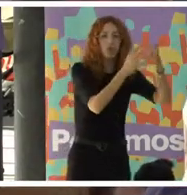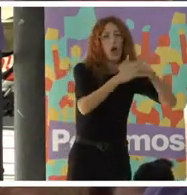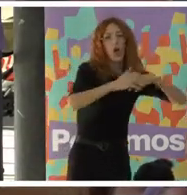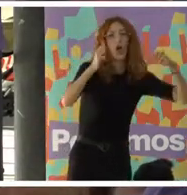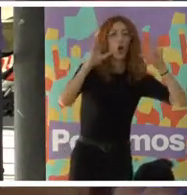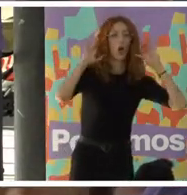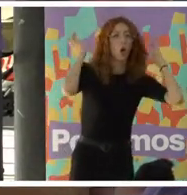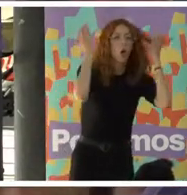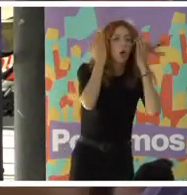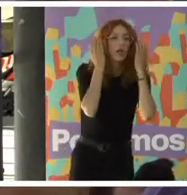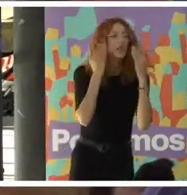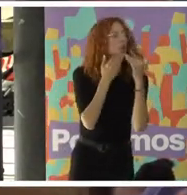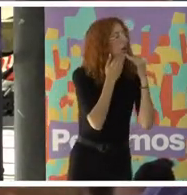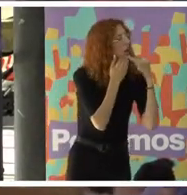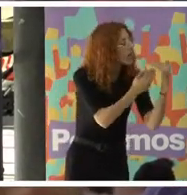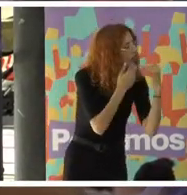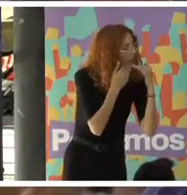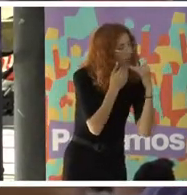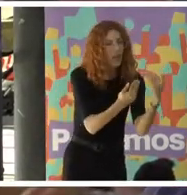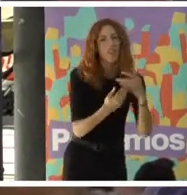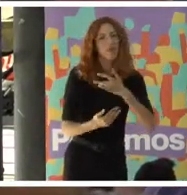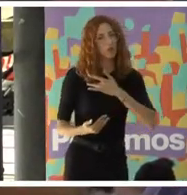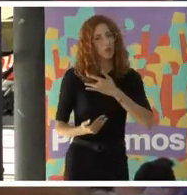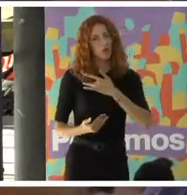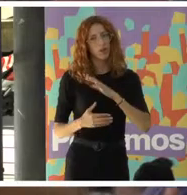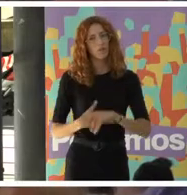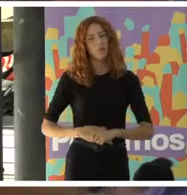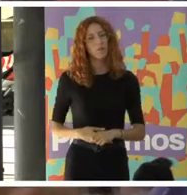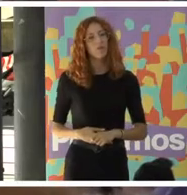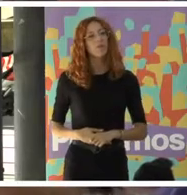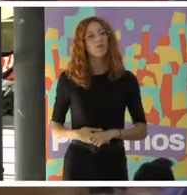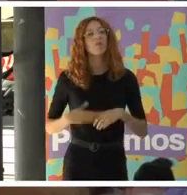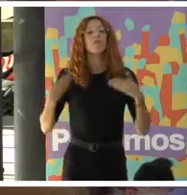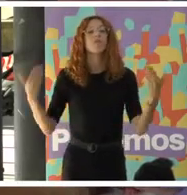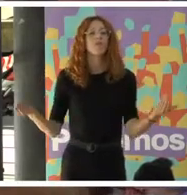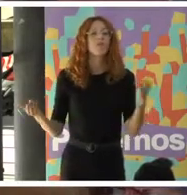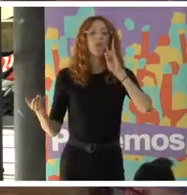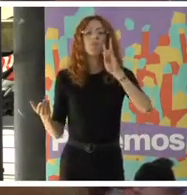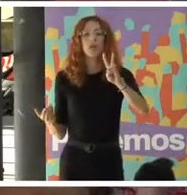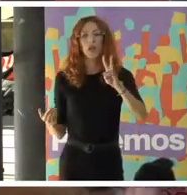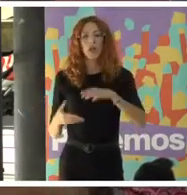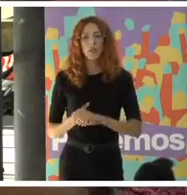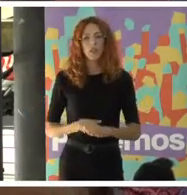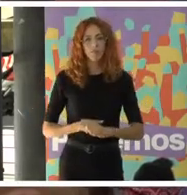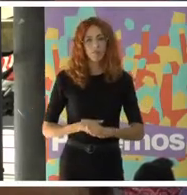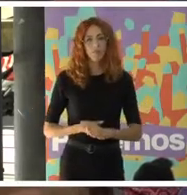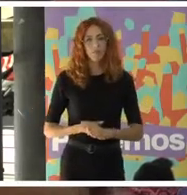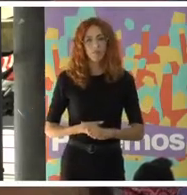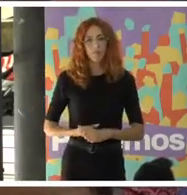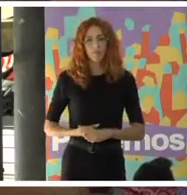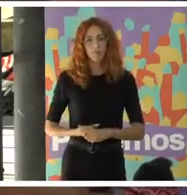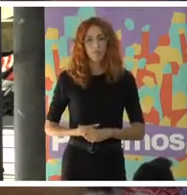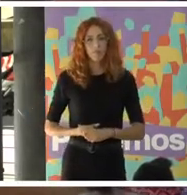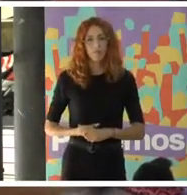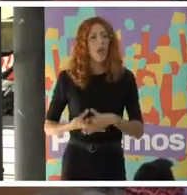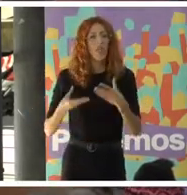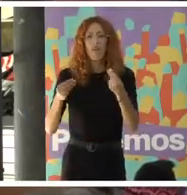Congreso. Muchísimas gracias, Javier, de verdad, con el corazón. Luego, mirar,